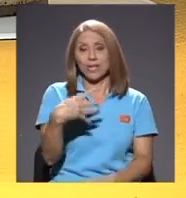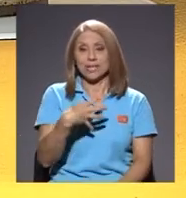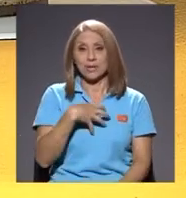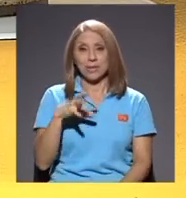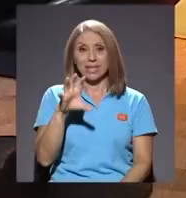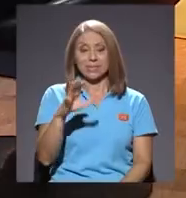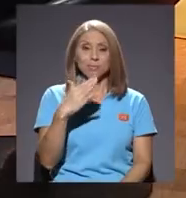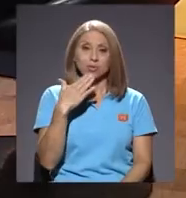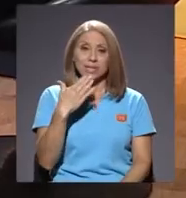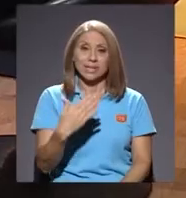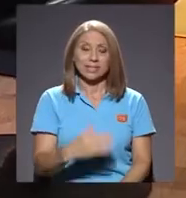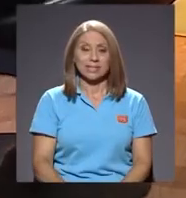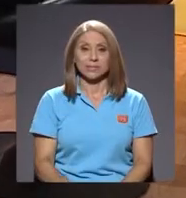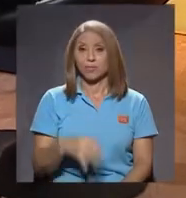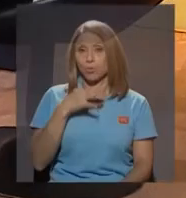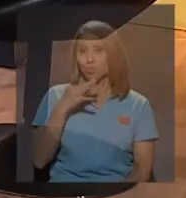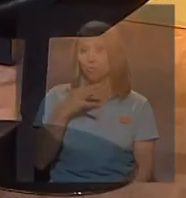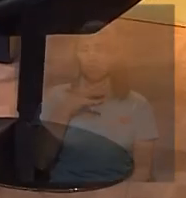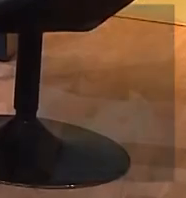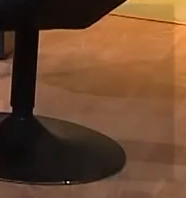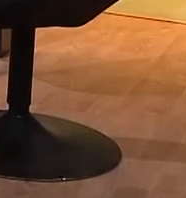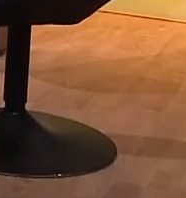muchas gracias